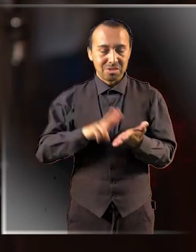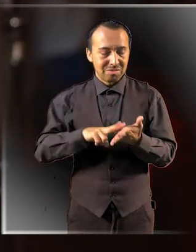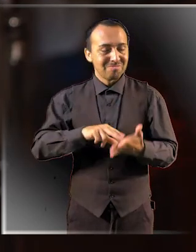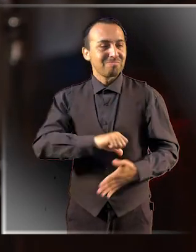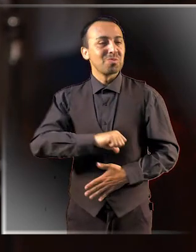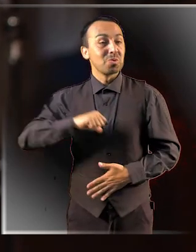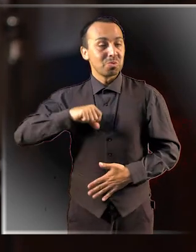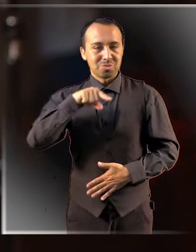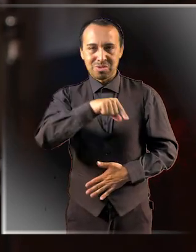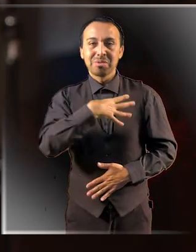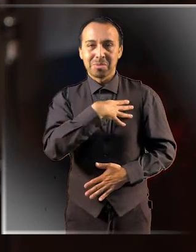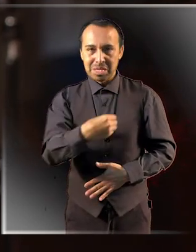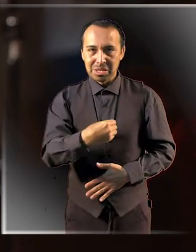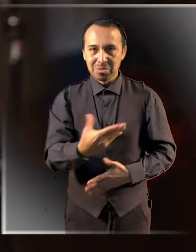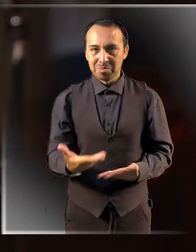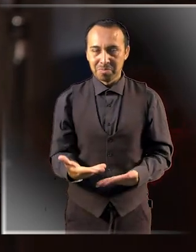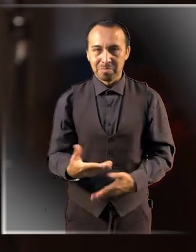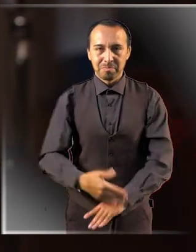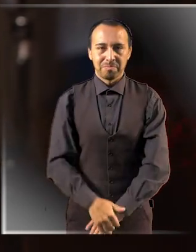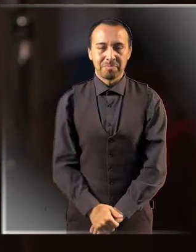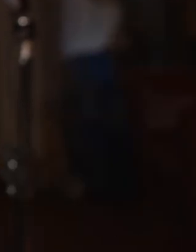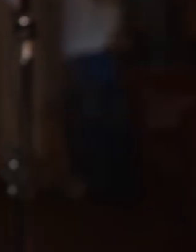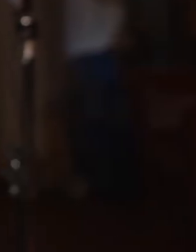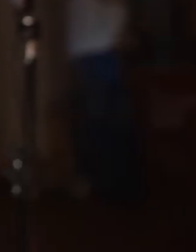plaza, cabecea la pelota de fútbol. Dile, Emanuel.